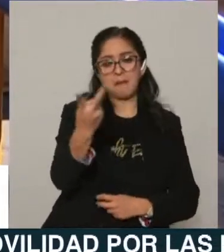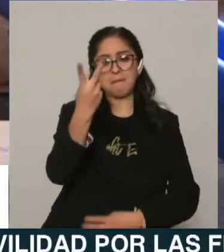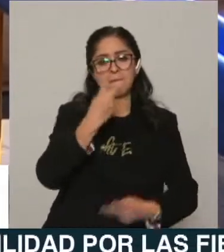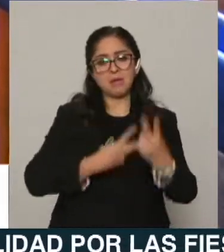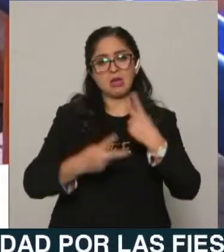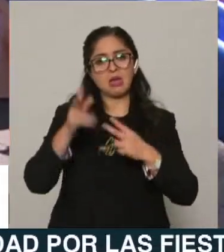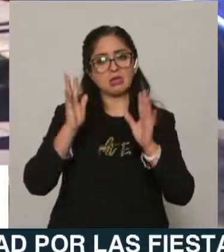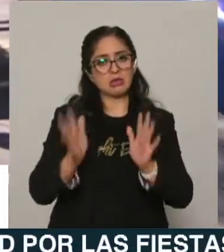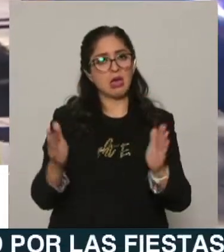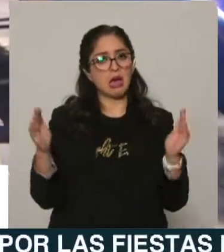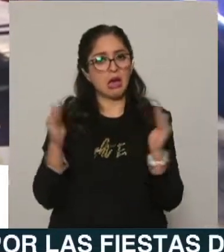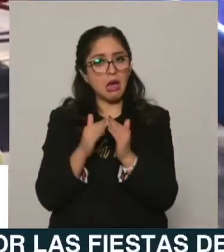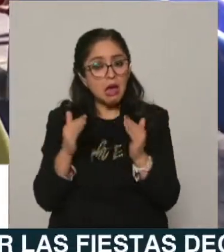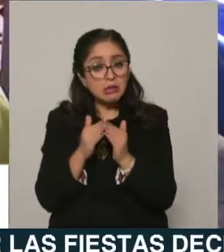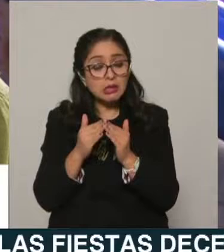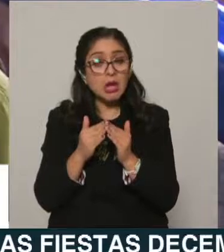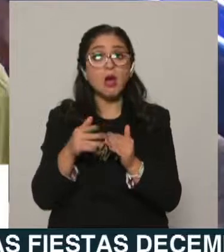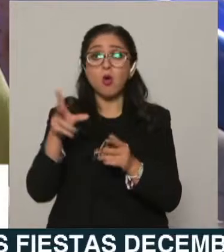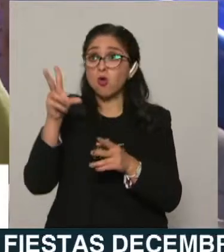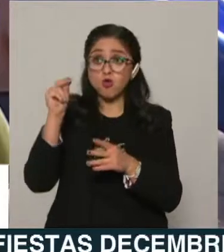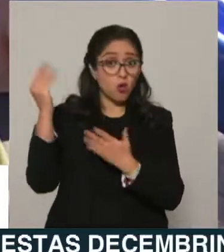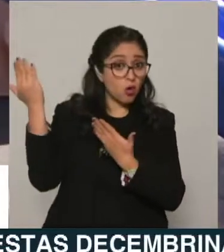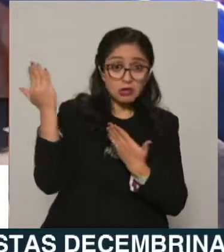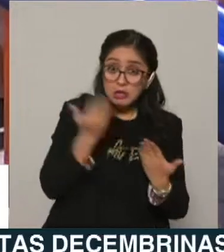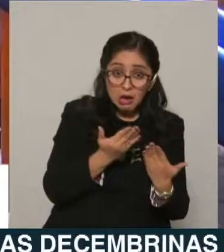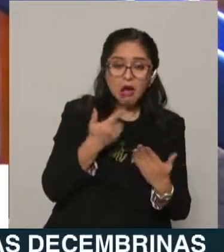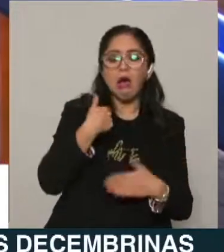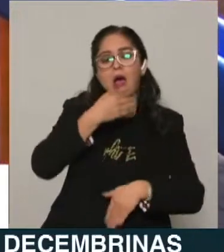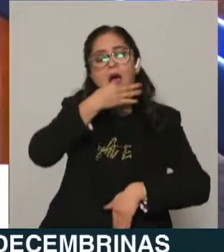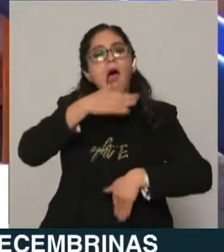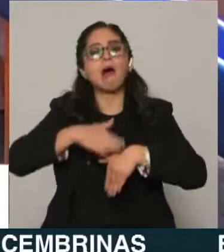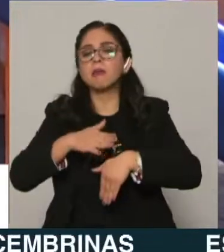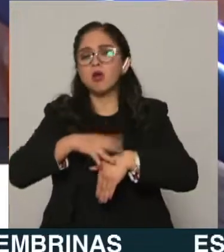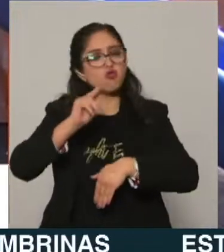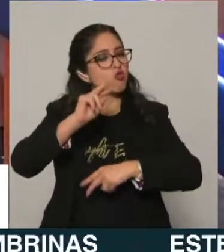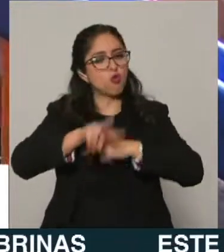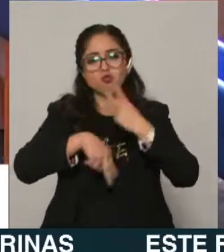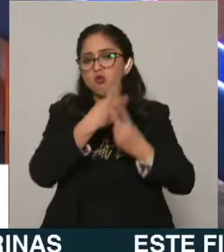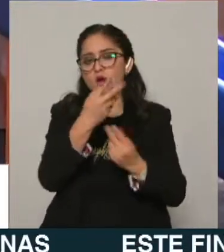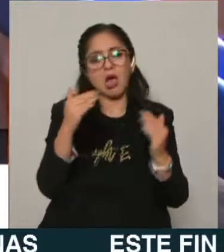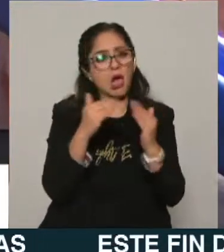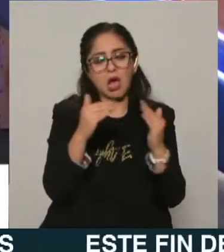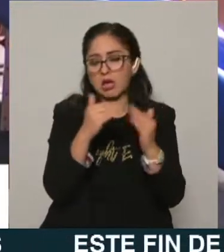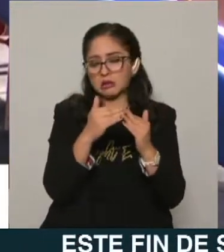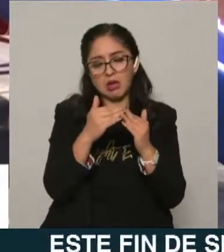Sí, si no va a llegar, nos avisa, nos dice, no vengo, no voy a ir a casa a dormir.